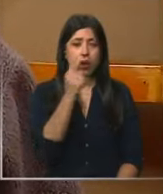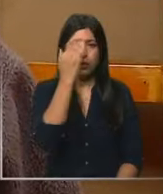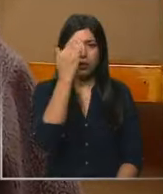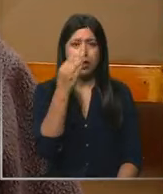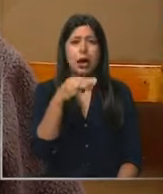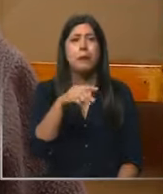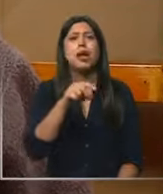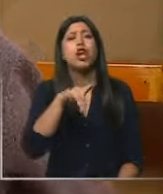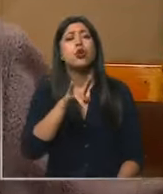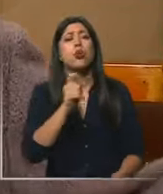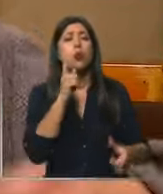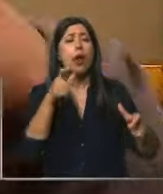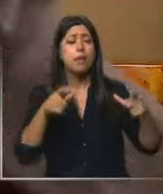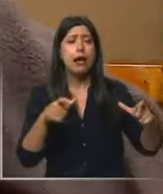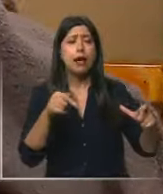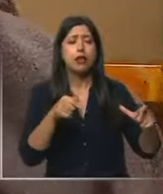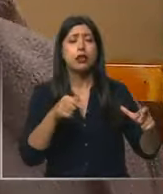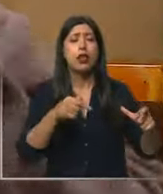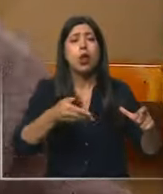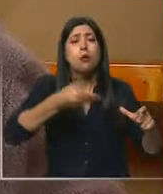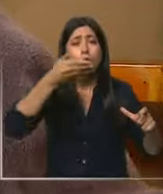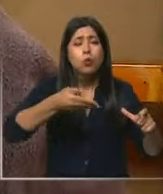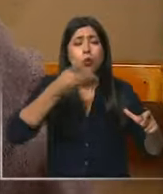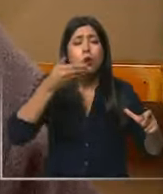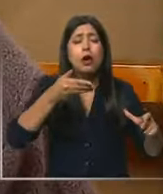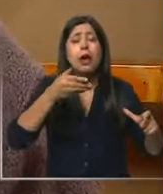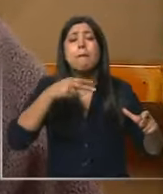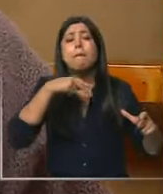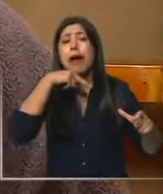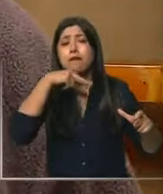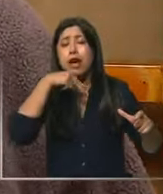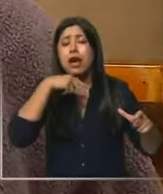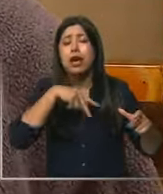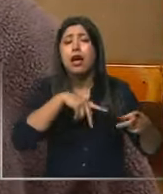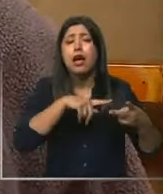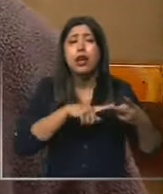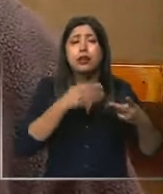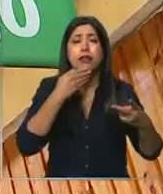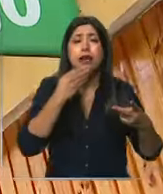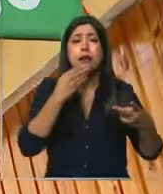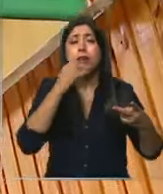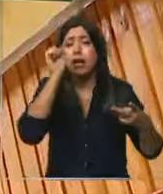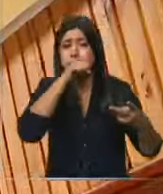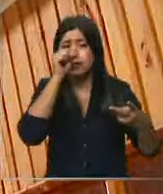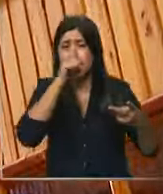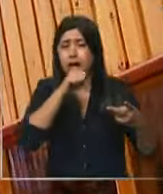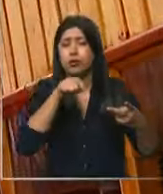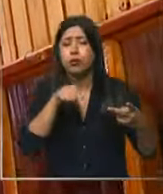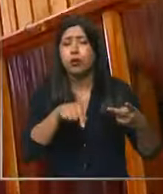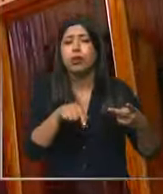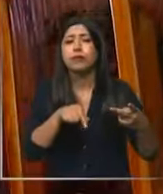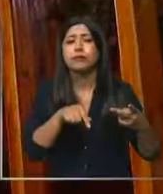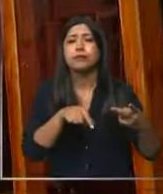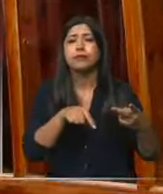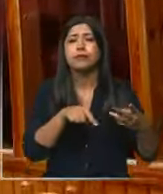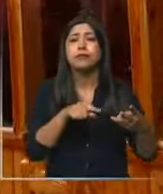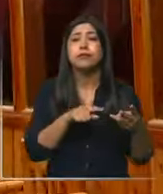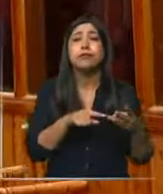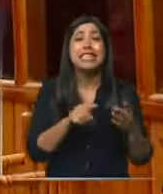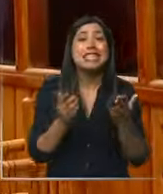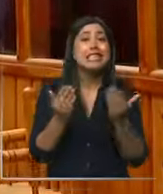el plato de fondo. Por ejemplo, hoy día teníamos cazuela de pava y pulpa de cerdo al jugo con agregado. La esperanza de todos ellos es